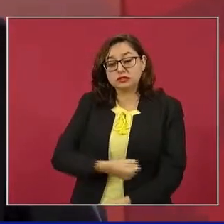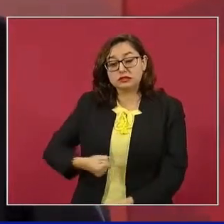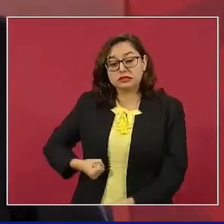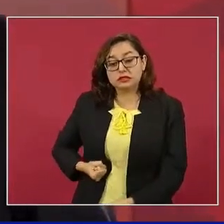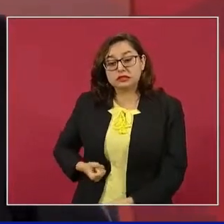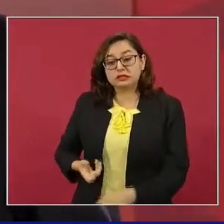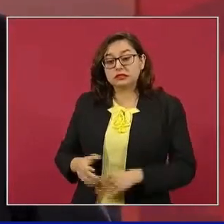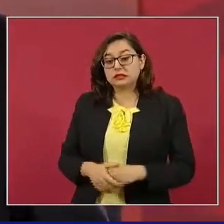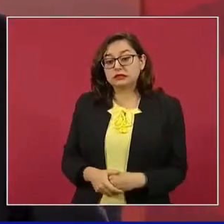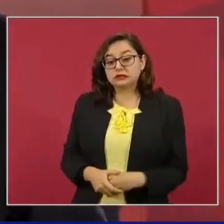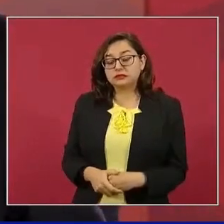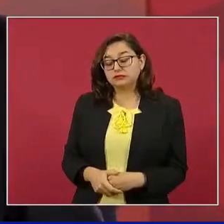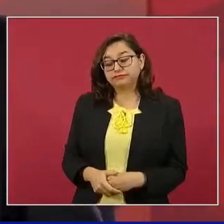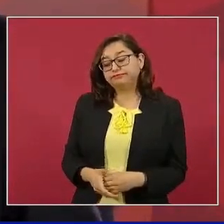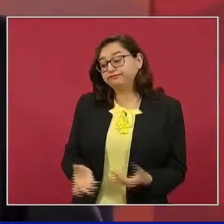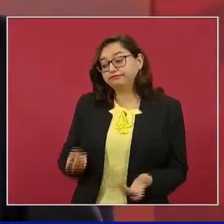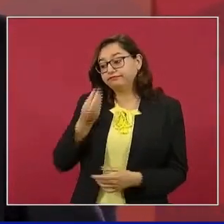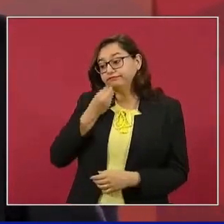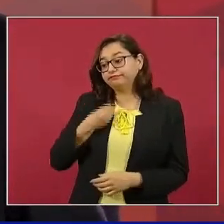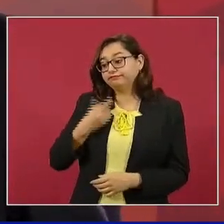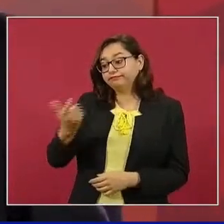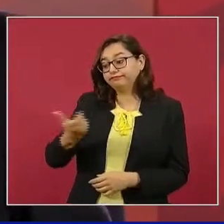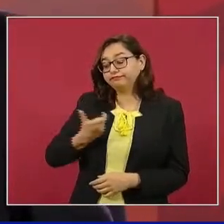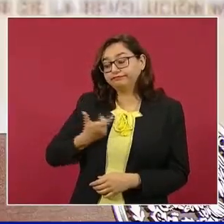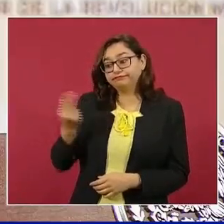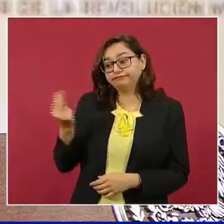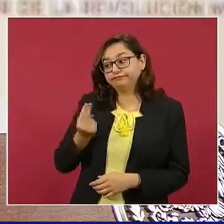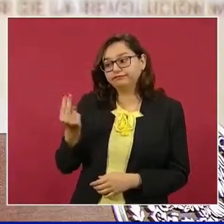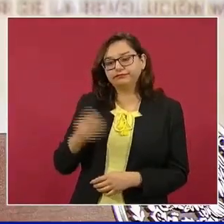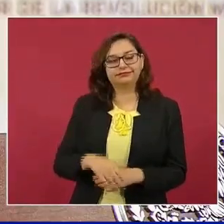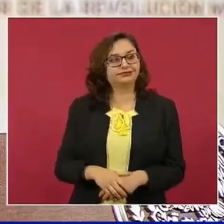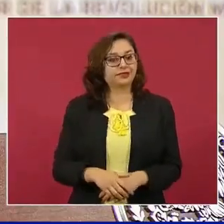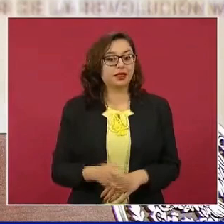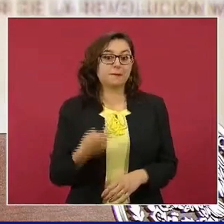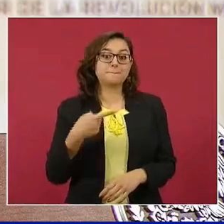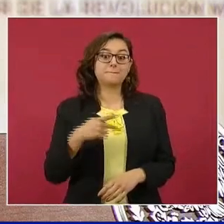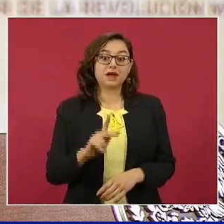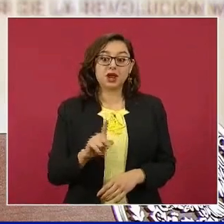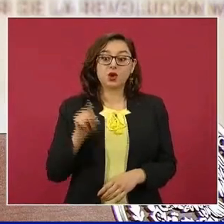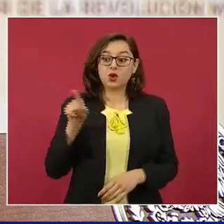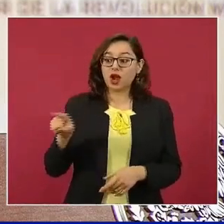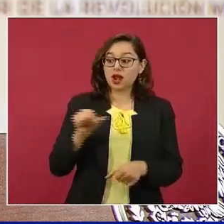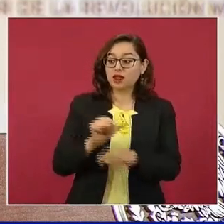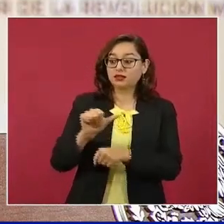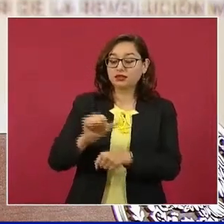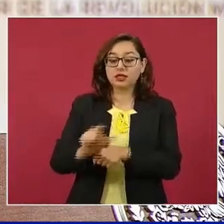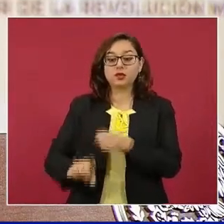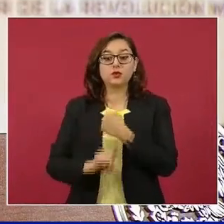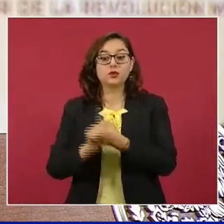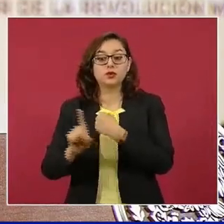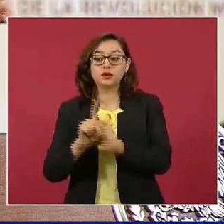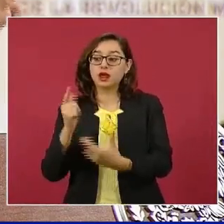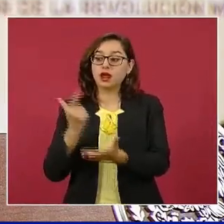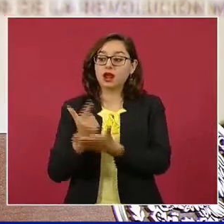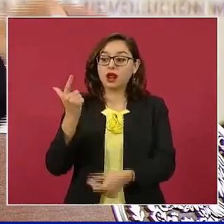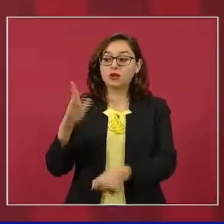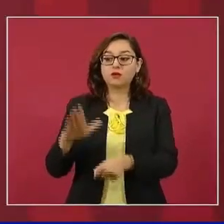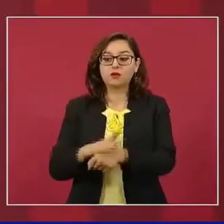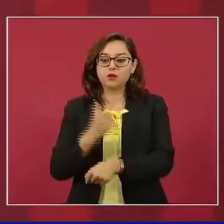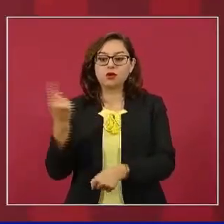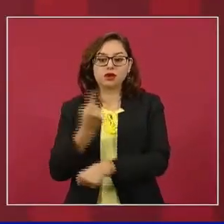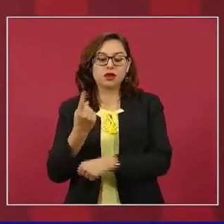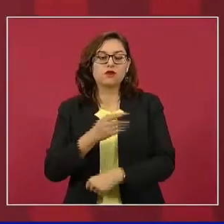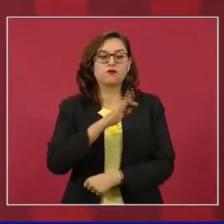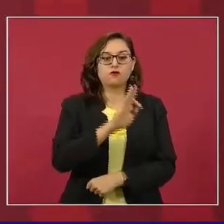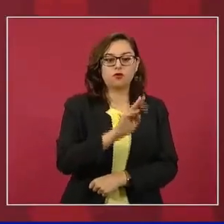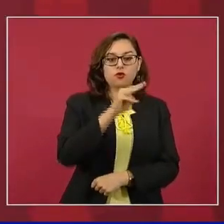son corresponsables de la crisis argentina, porque ellos se metieron a querer apoyar a un